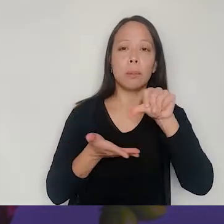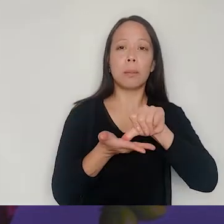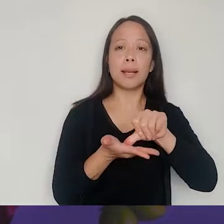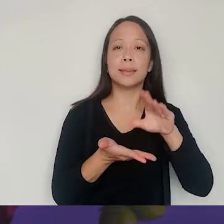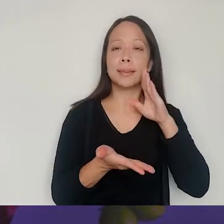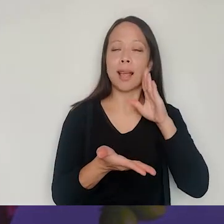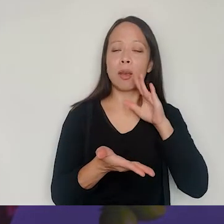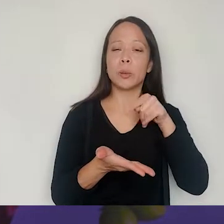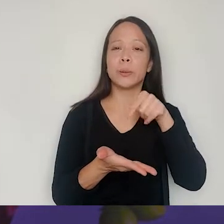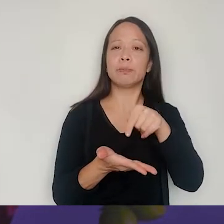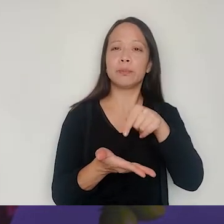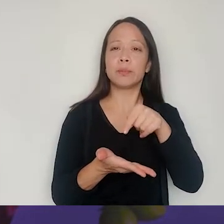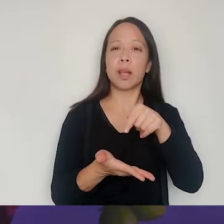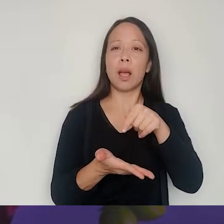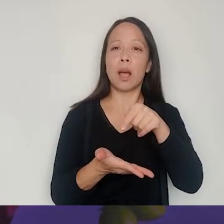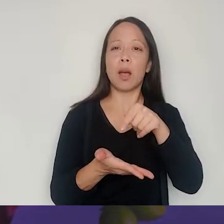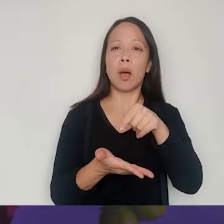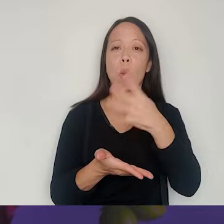Unidos, allí son una media de